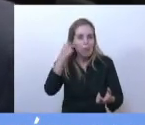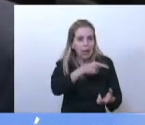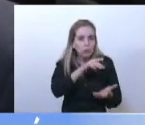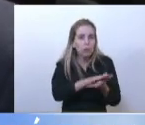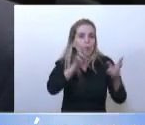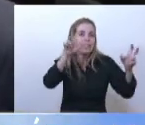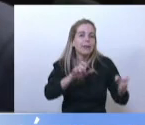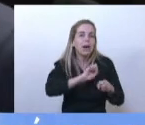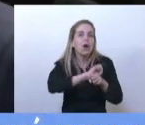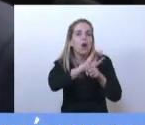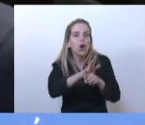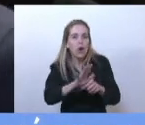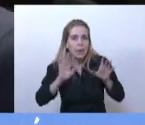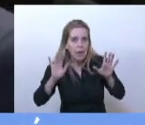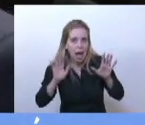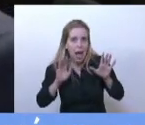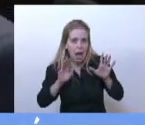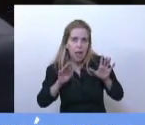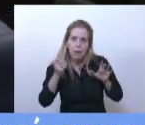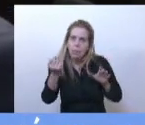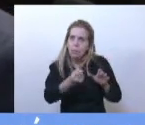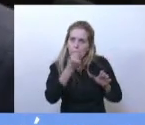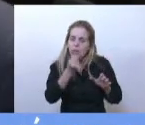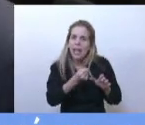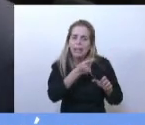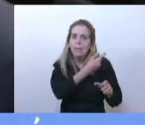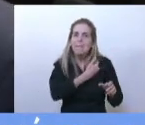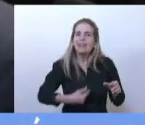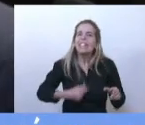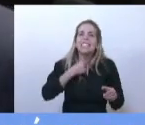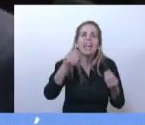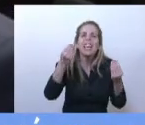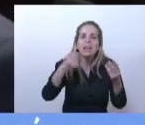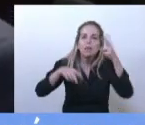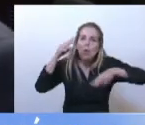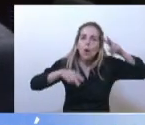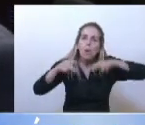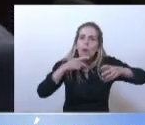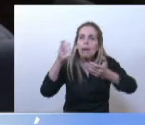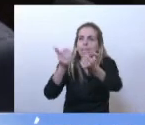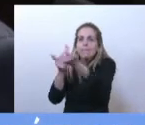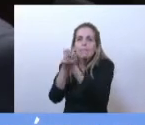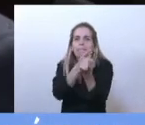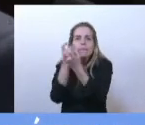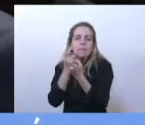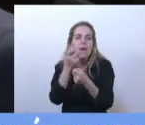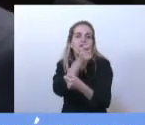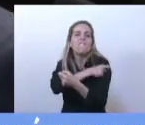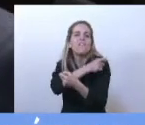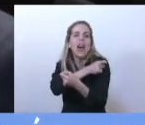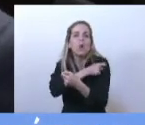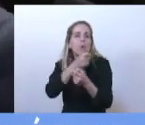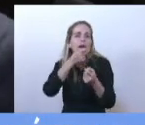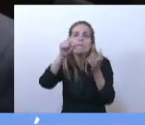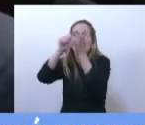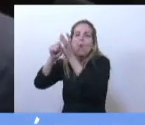hay bastante pragmatismo de buscar vacunas donde sea y vale para esta pandemia para esta enfermedad o para cualquier otra lo